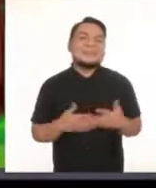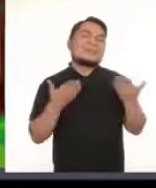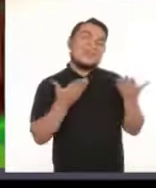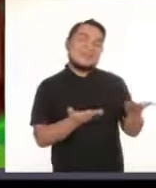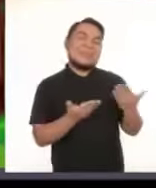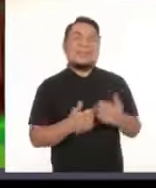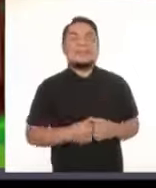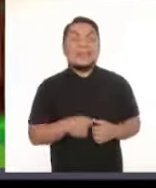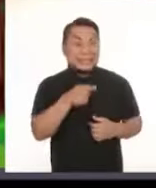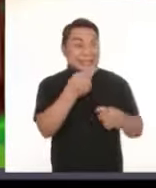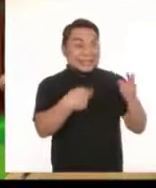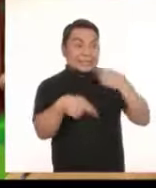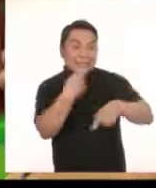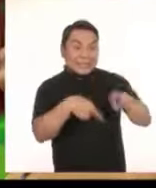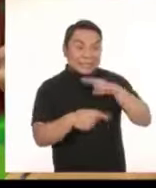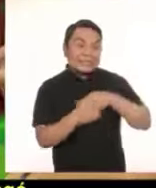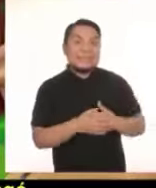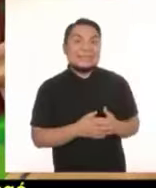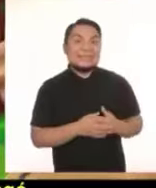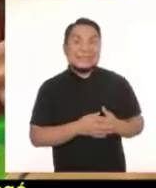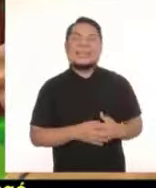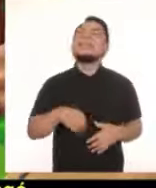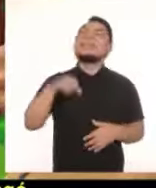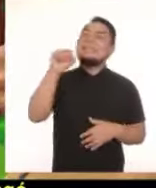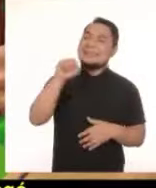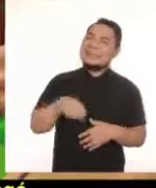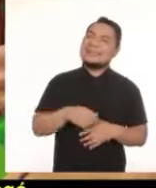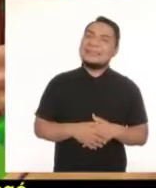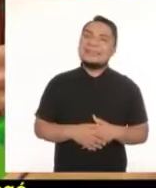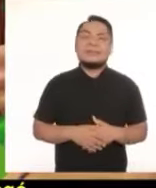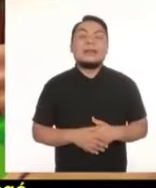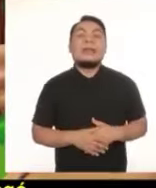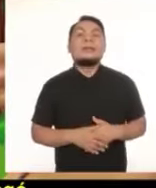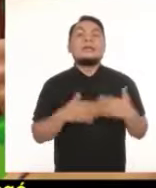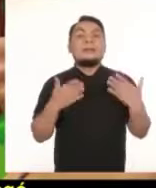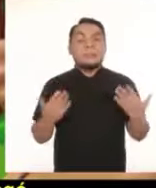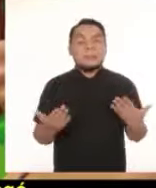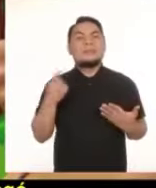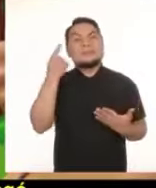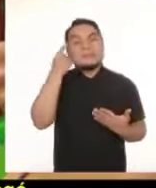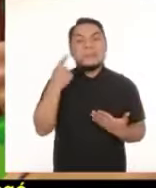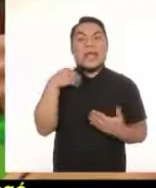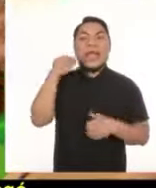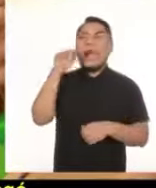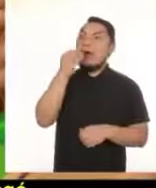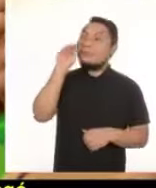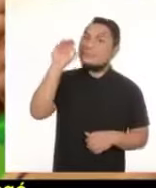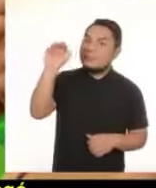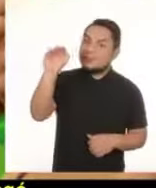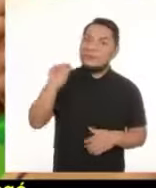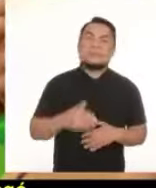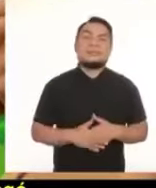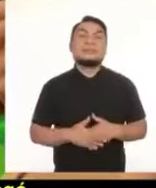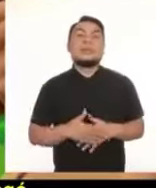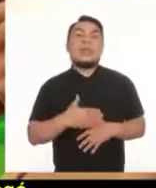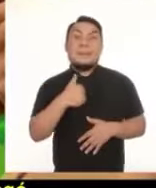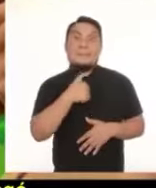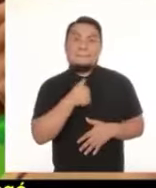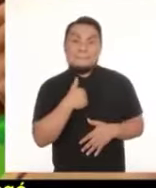¡Tito, regresaste! ¡Sí! Para avisarte que mi